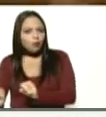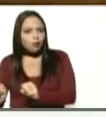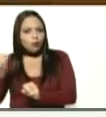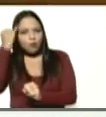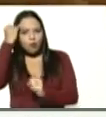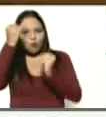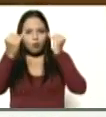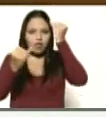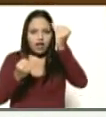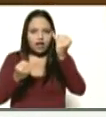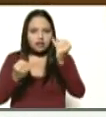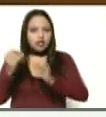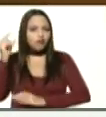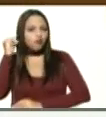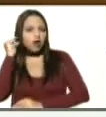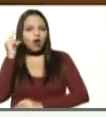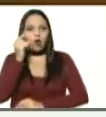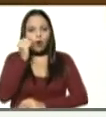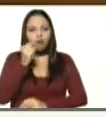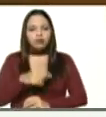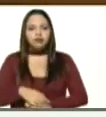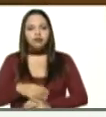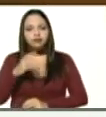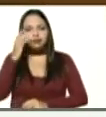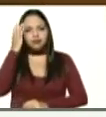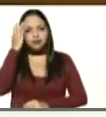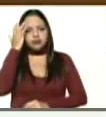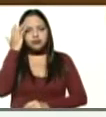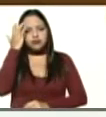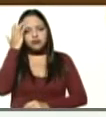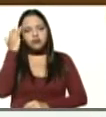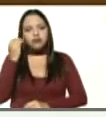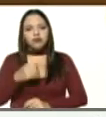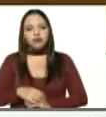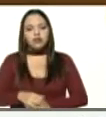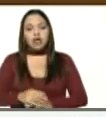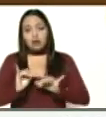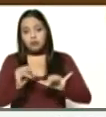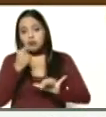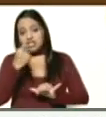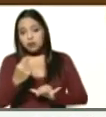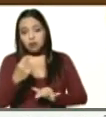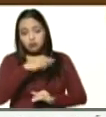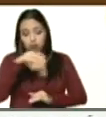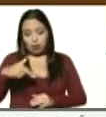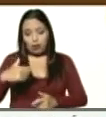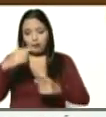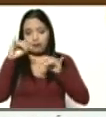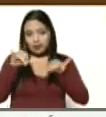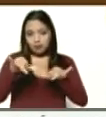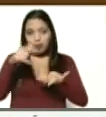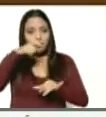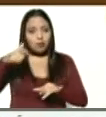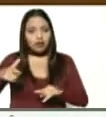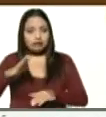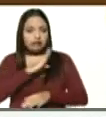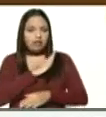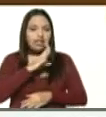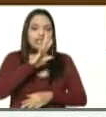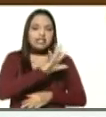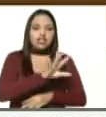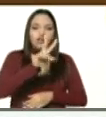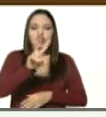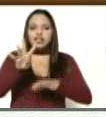de esos hombres y esas mujeres. Y por eso lo decimos, somos un mismo pueblo que tiene ya 529 años